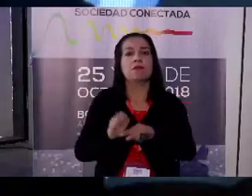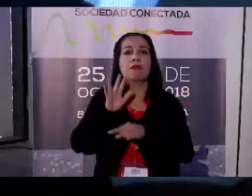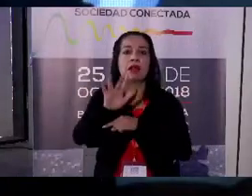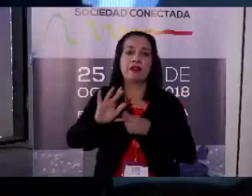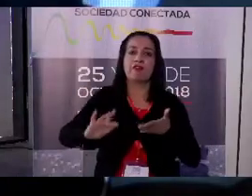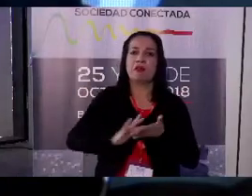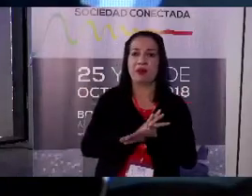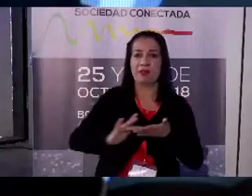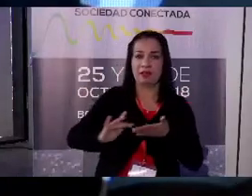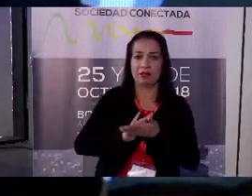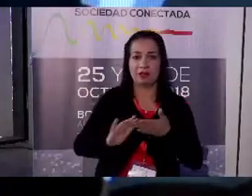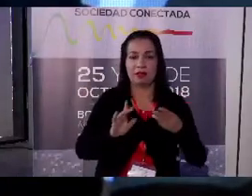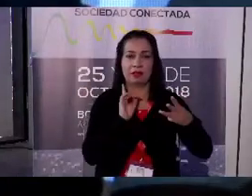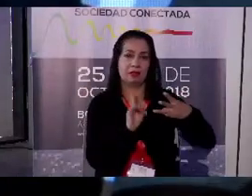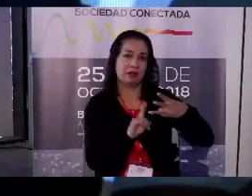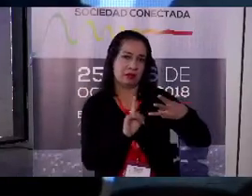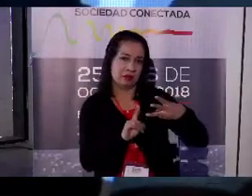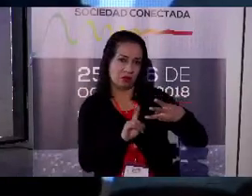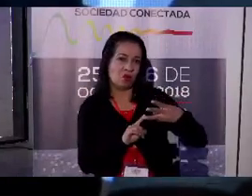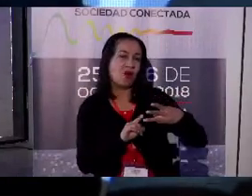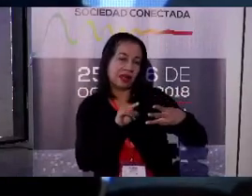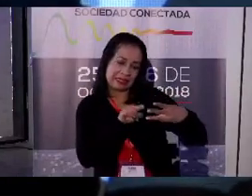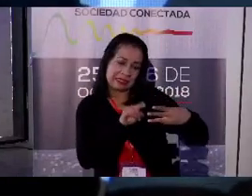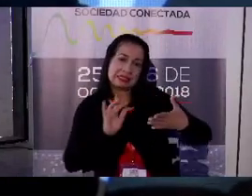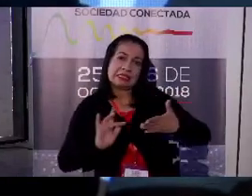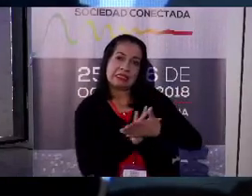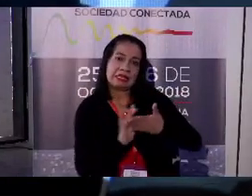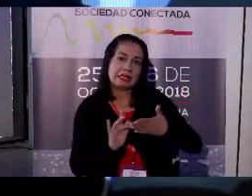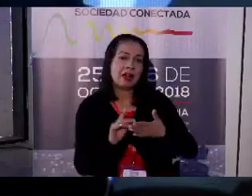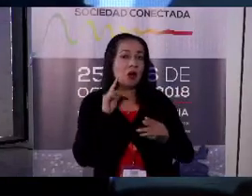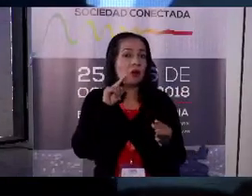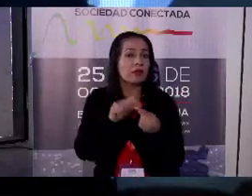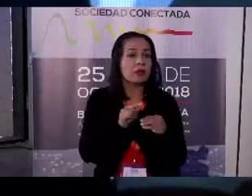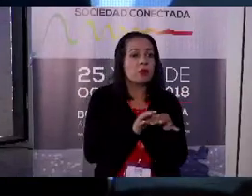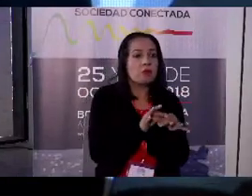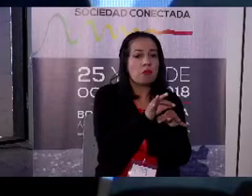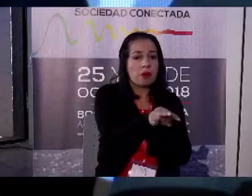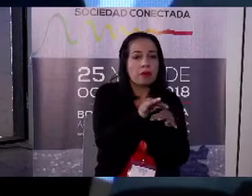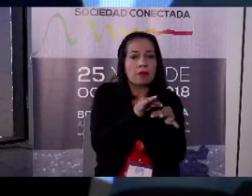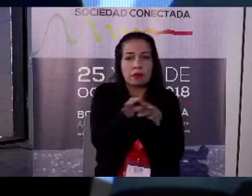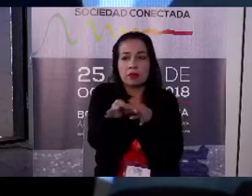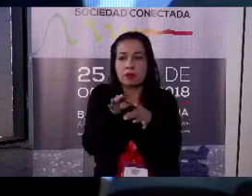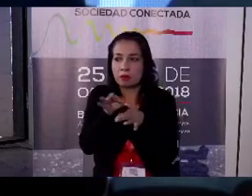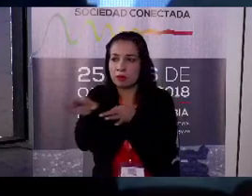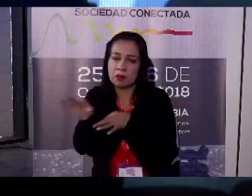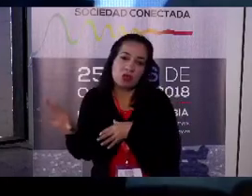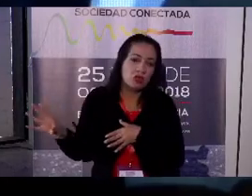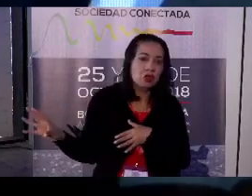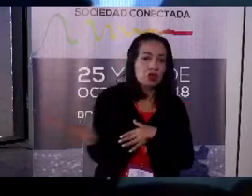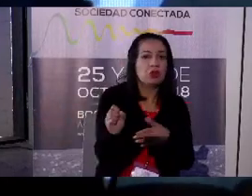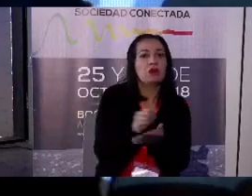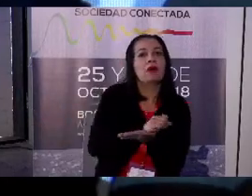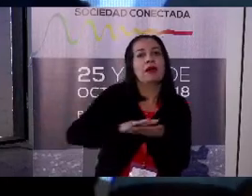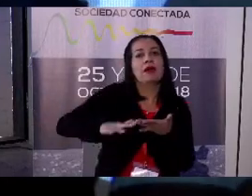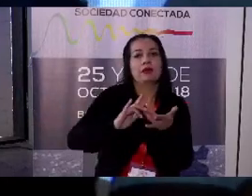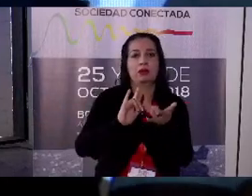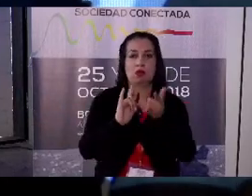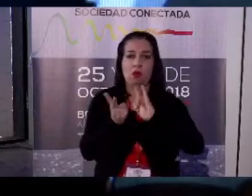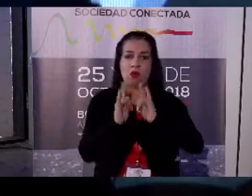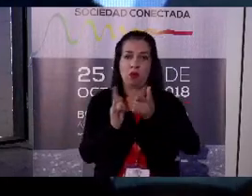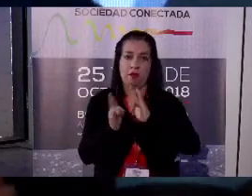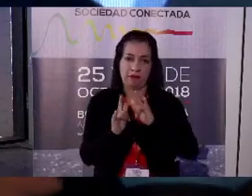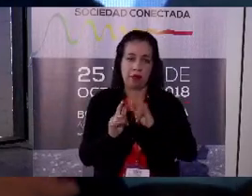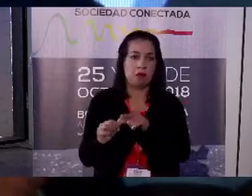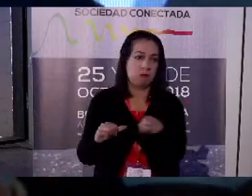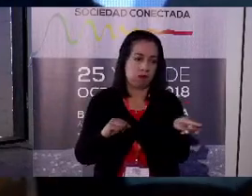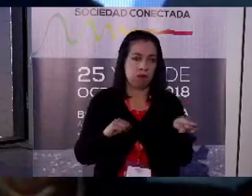y la de país digital que se encarga de que todo Municipio del país tenga por lo menos un acceso gratuito de wi-fi entonces